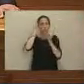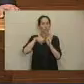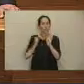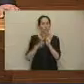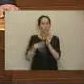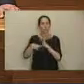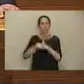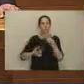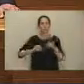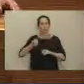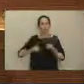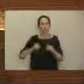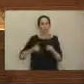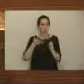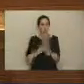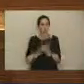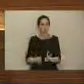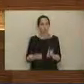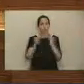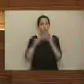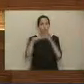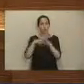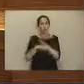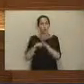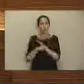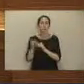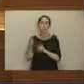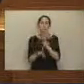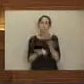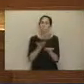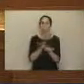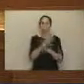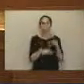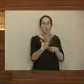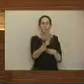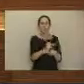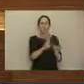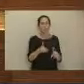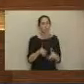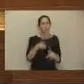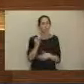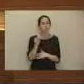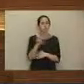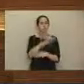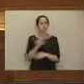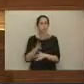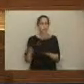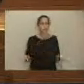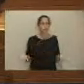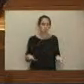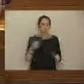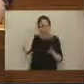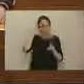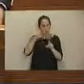O sea que se les hacen unos recursos, era justamente lo que le pedían a usted que no hiciese. Y que esa era su intención, mire, que esa